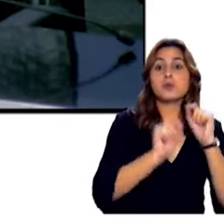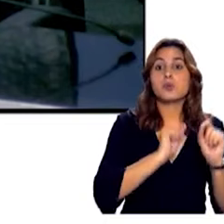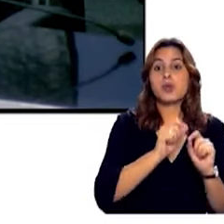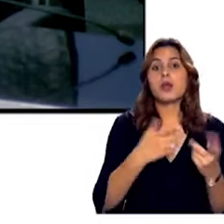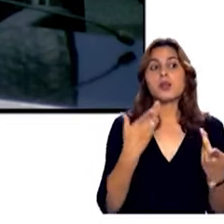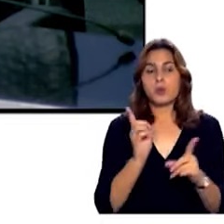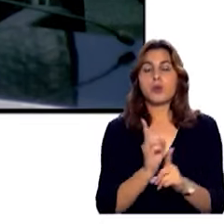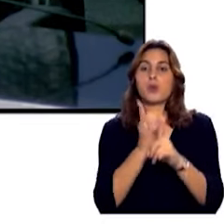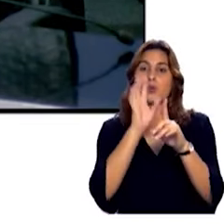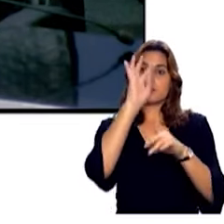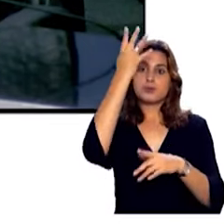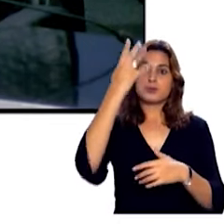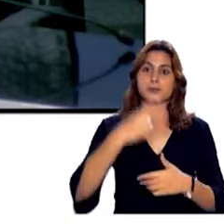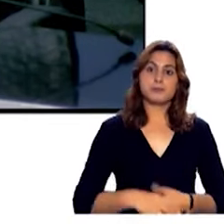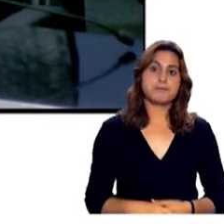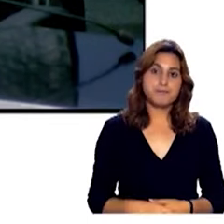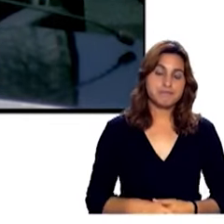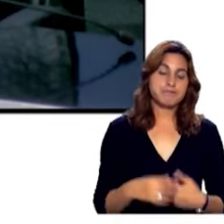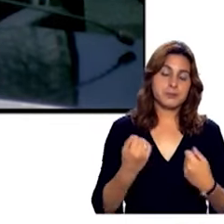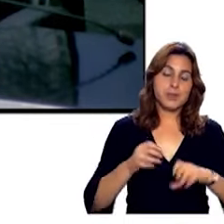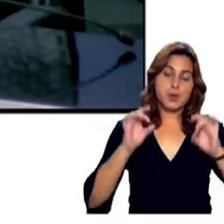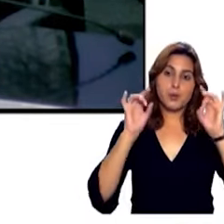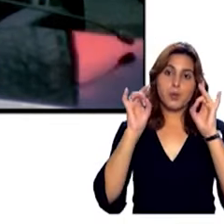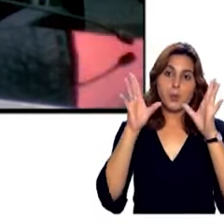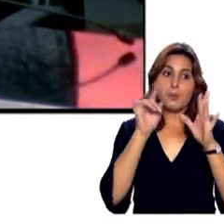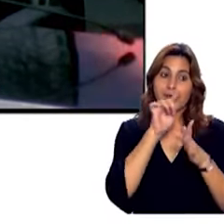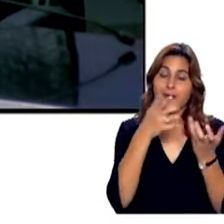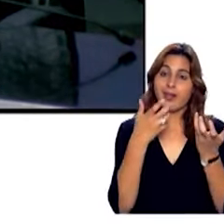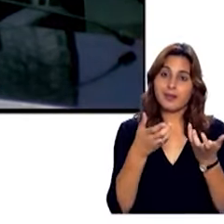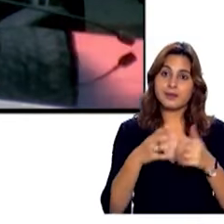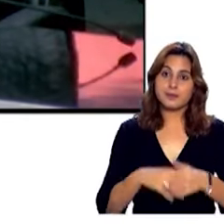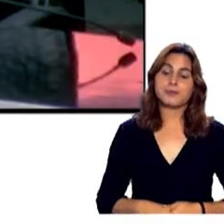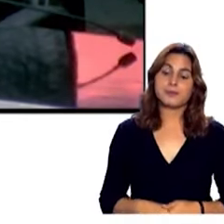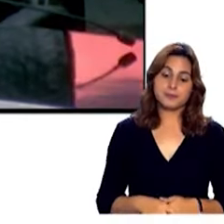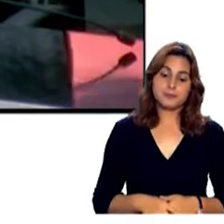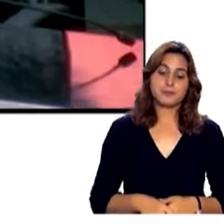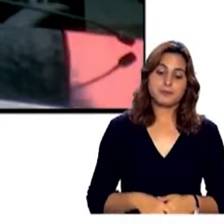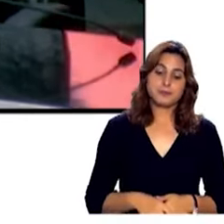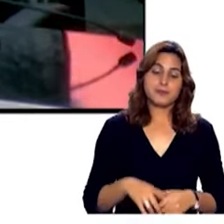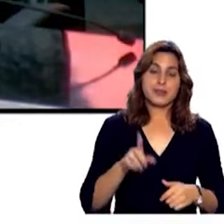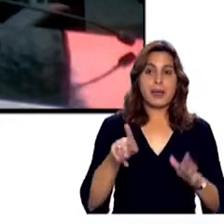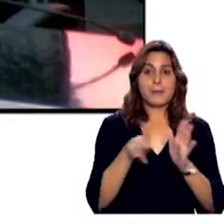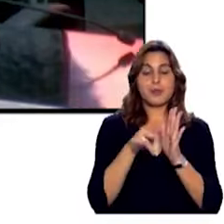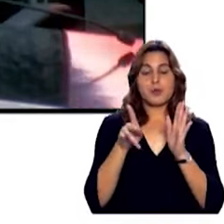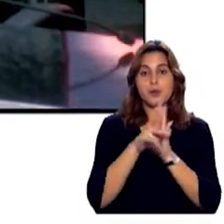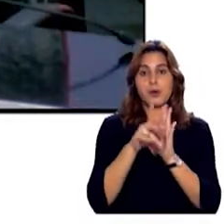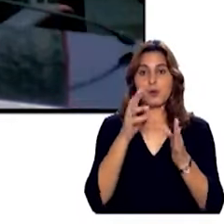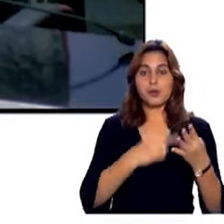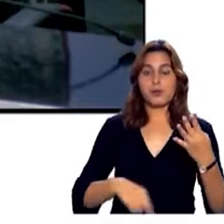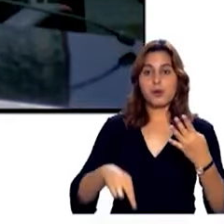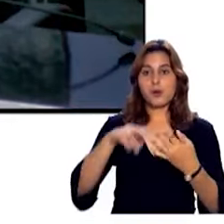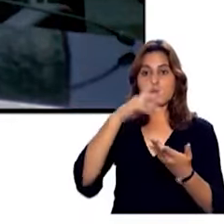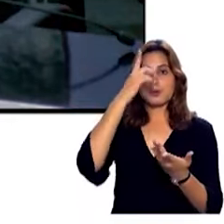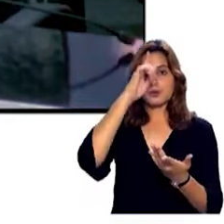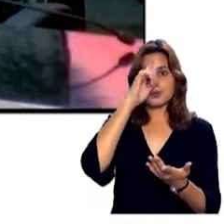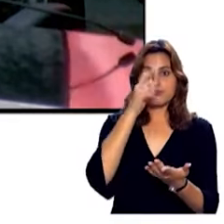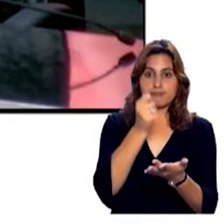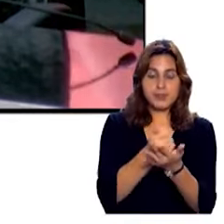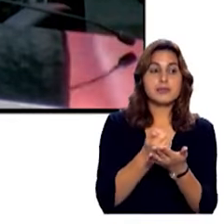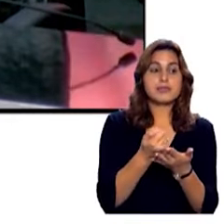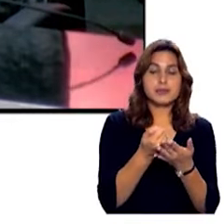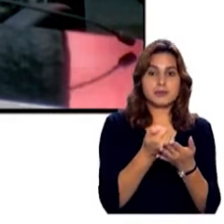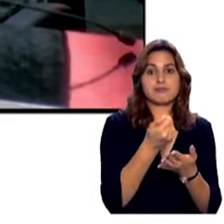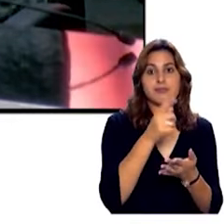cumplir los requisitos que configuran el recurso de casación como un recurso extraordinario Pero además en las jurisdicciones